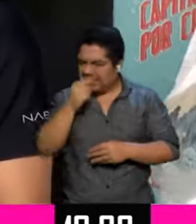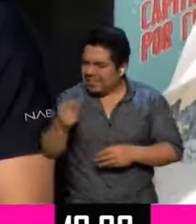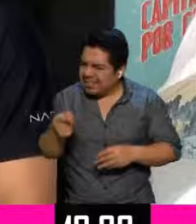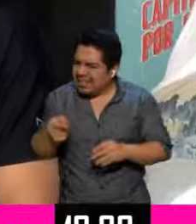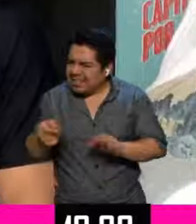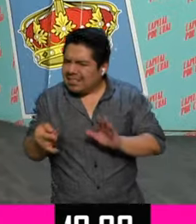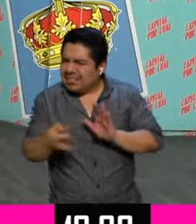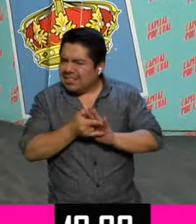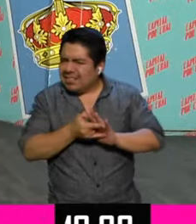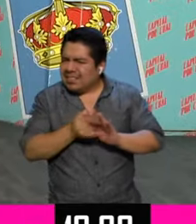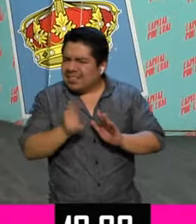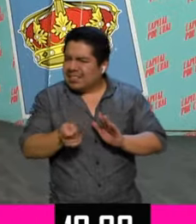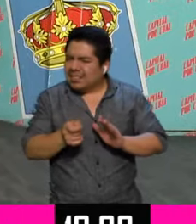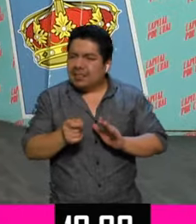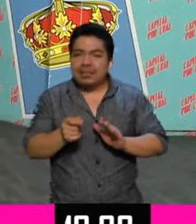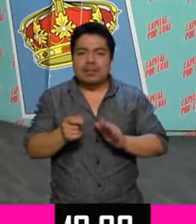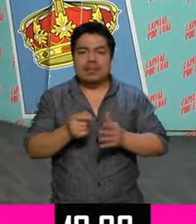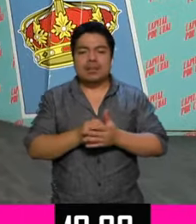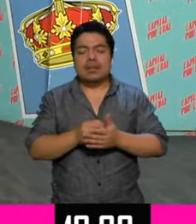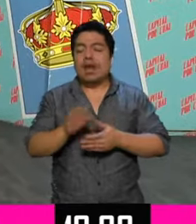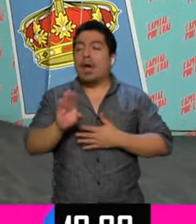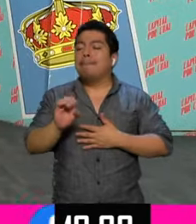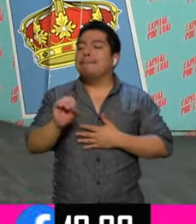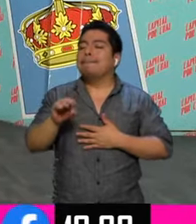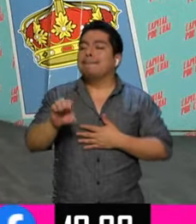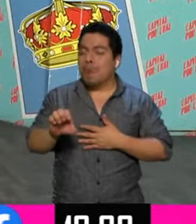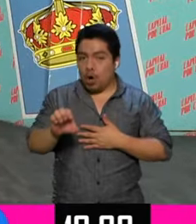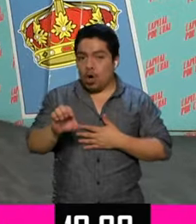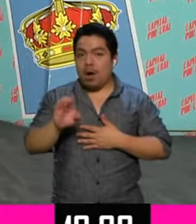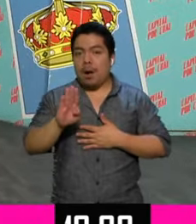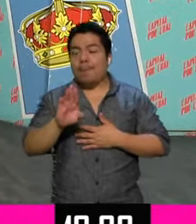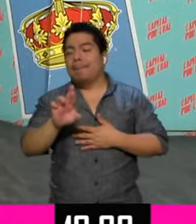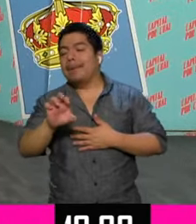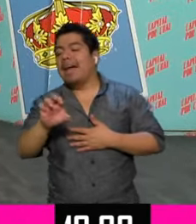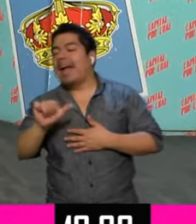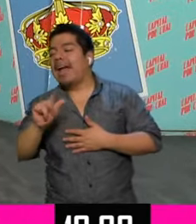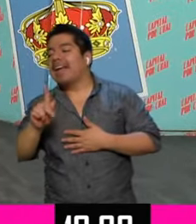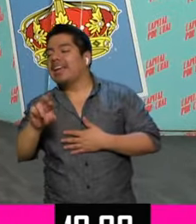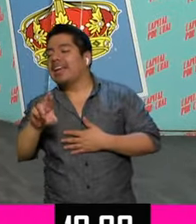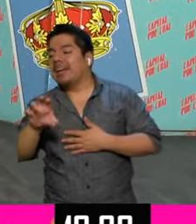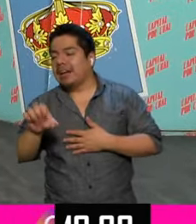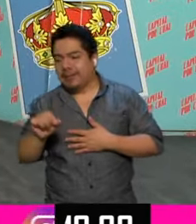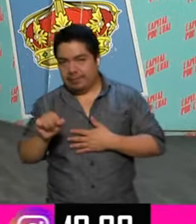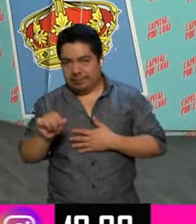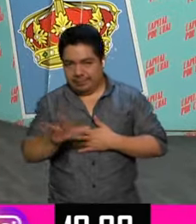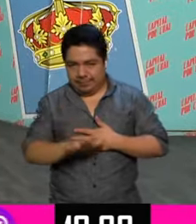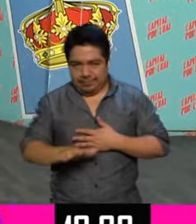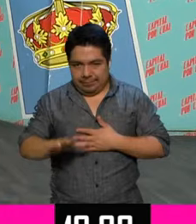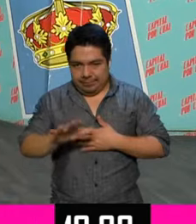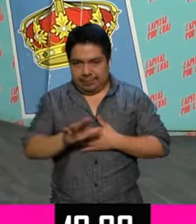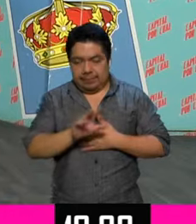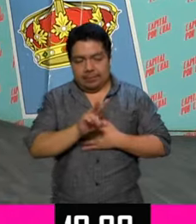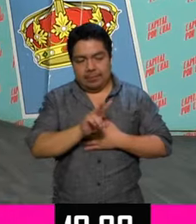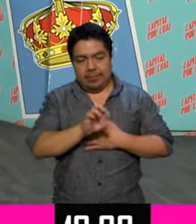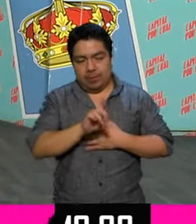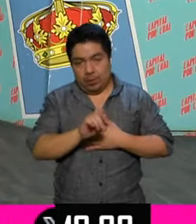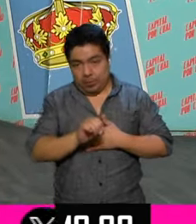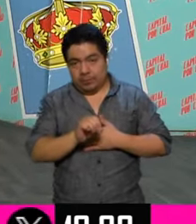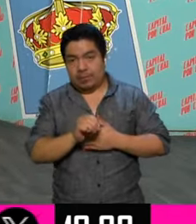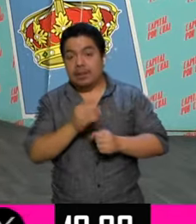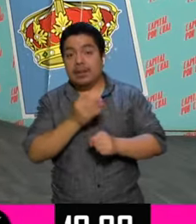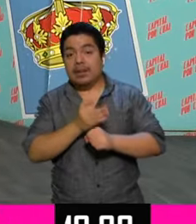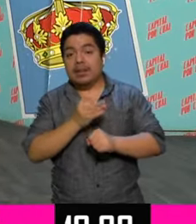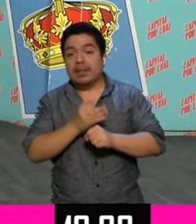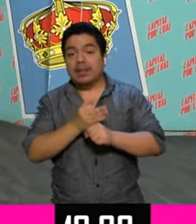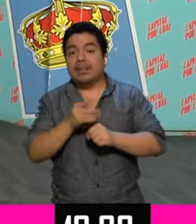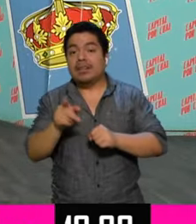de pelea, Brom Breakers, que es rompehuesos. De, ¿eh? ¿La banda de qué? De Budocento. Budocento Championship. Budocento. Hoy van a estar en el